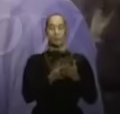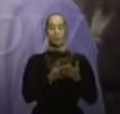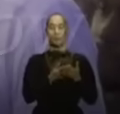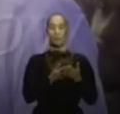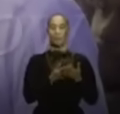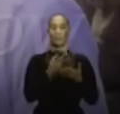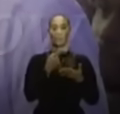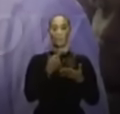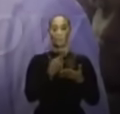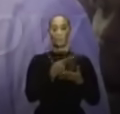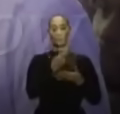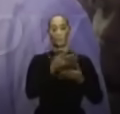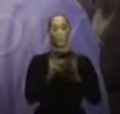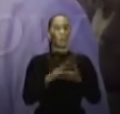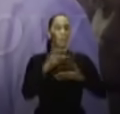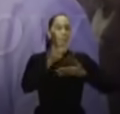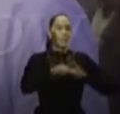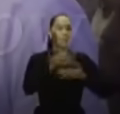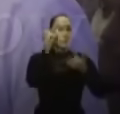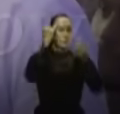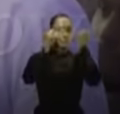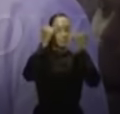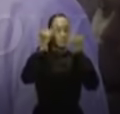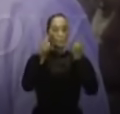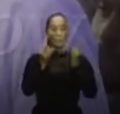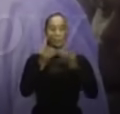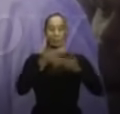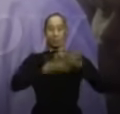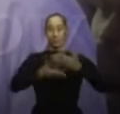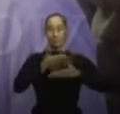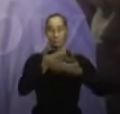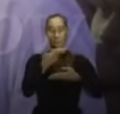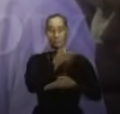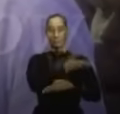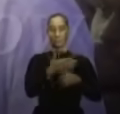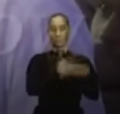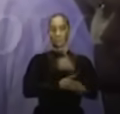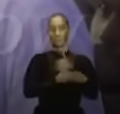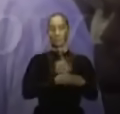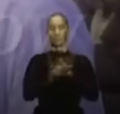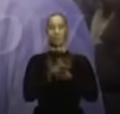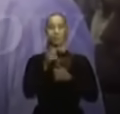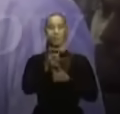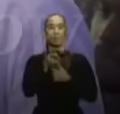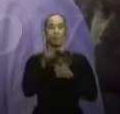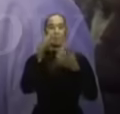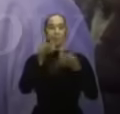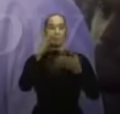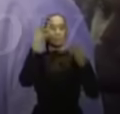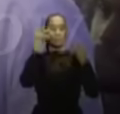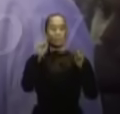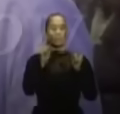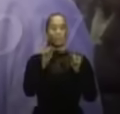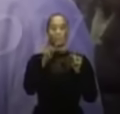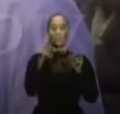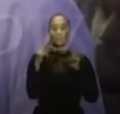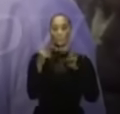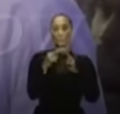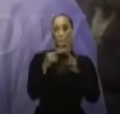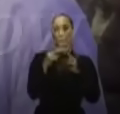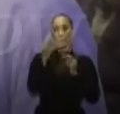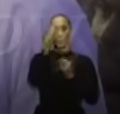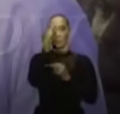parte de un plan orquestado para deteriorar las relaciones entre ambos países. ¿Usted tiene